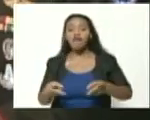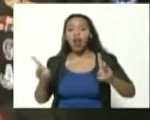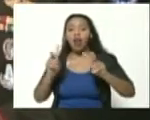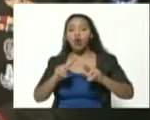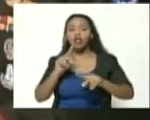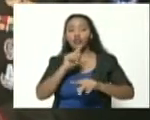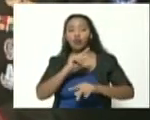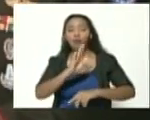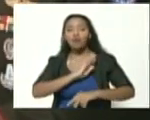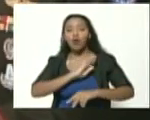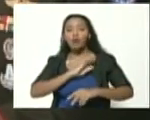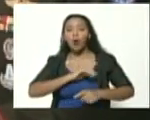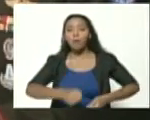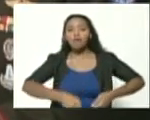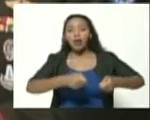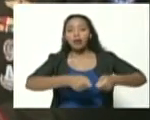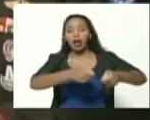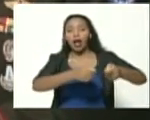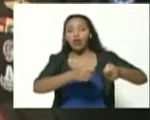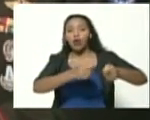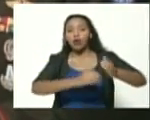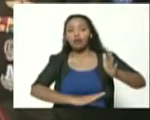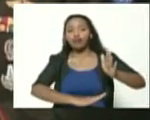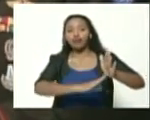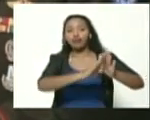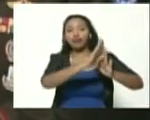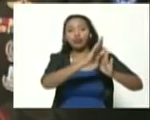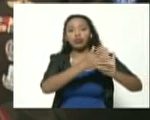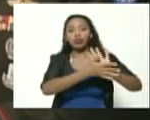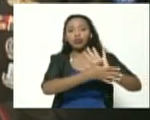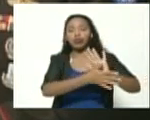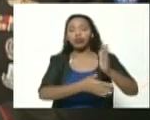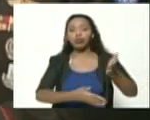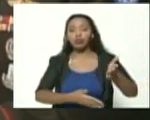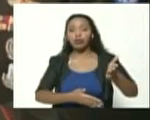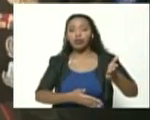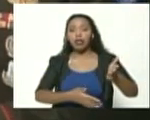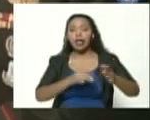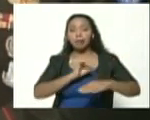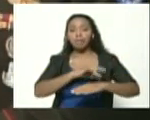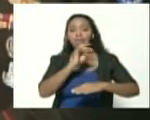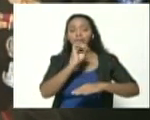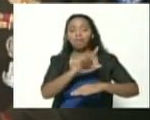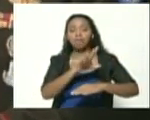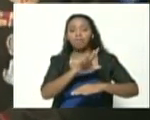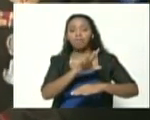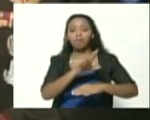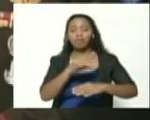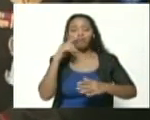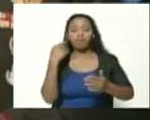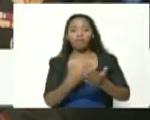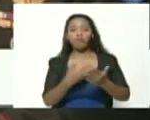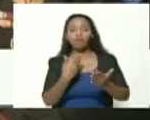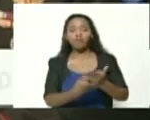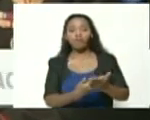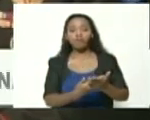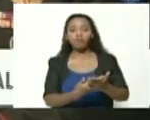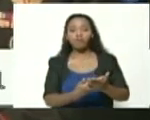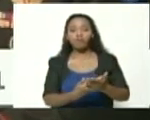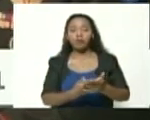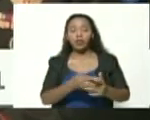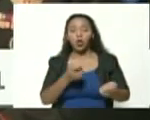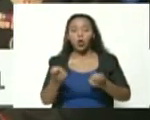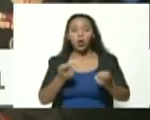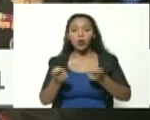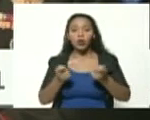sus mercados y a los índices bursátiles que a la vida misma, dejando en evidencia la fragilidad y las